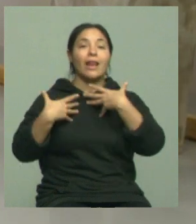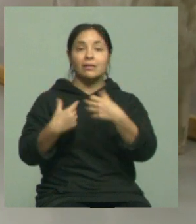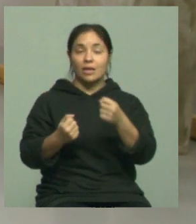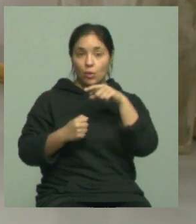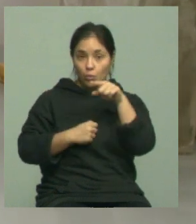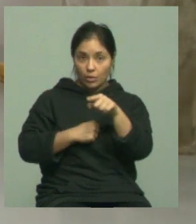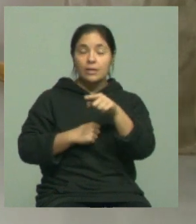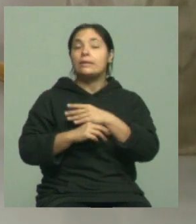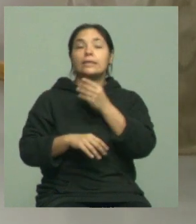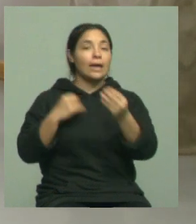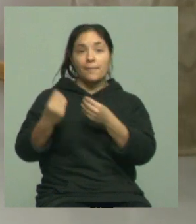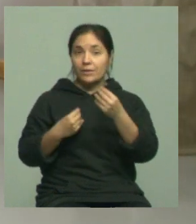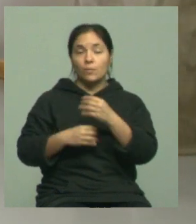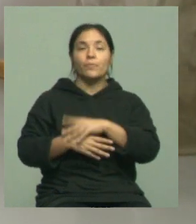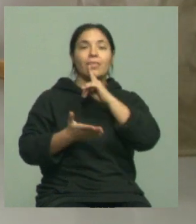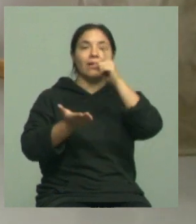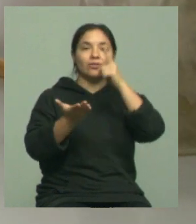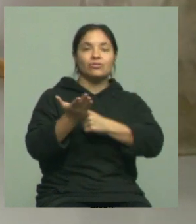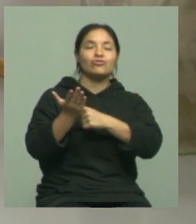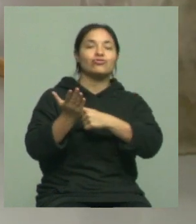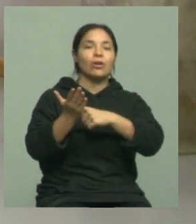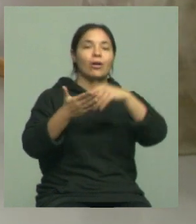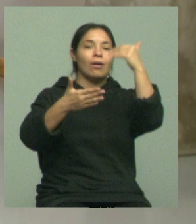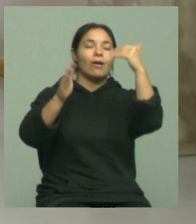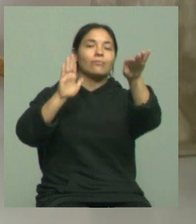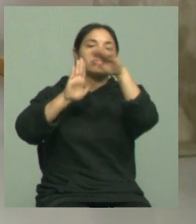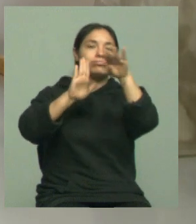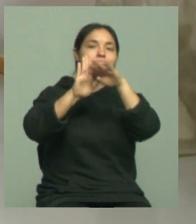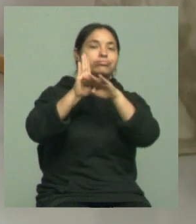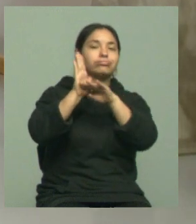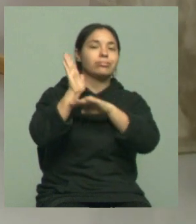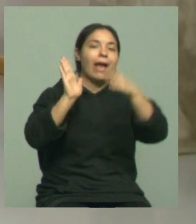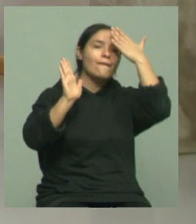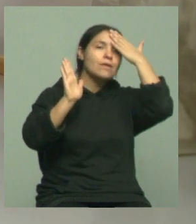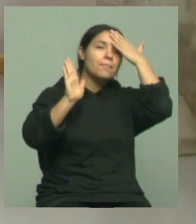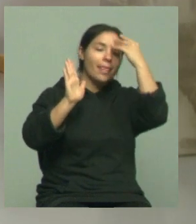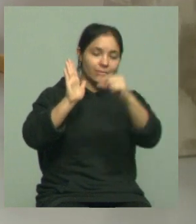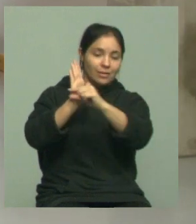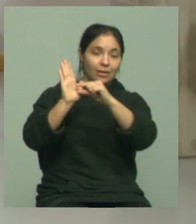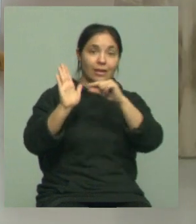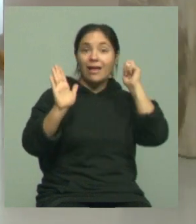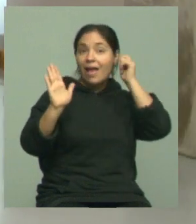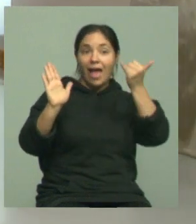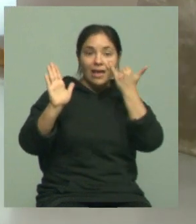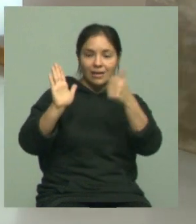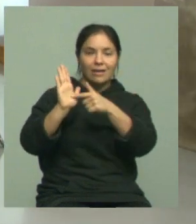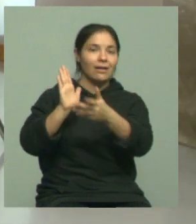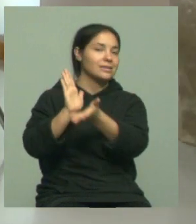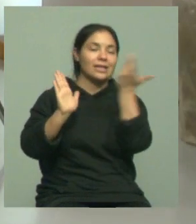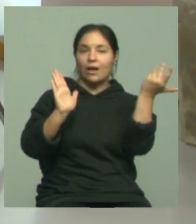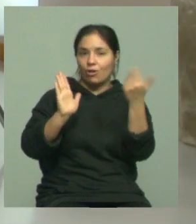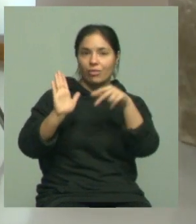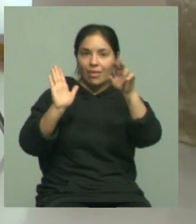homosexualidad del listado que se llama Clasificación Internacional de Enfermedades. Sí. O sea, sacó a la homosexualidad del listado